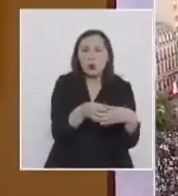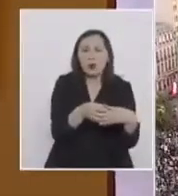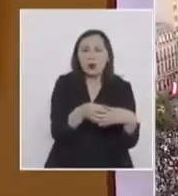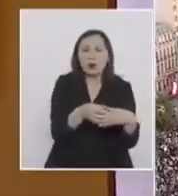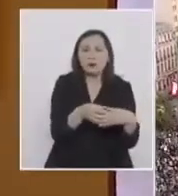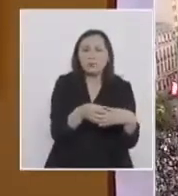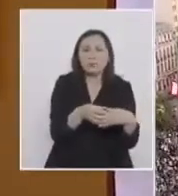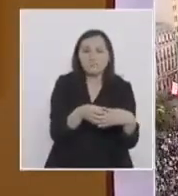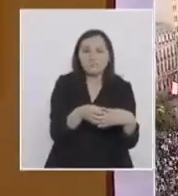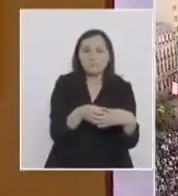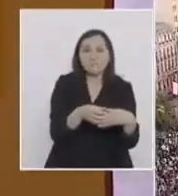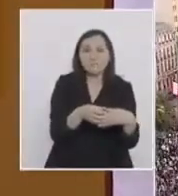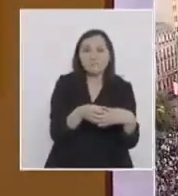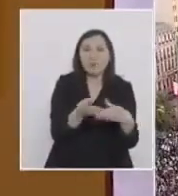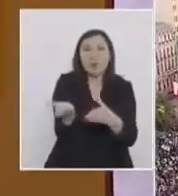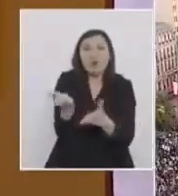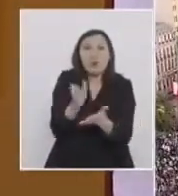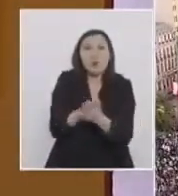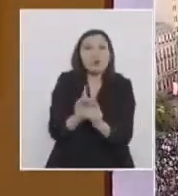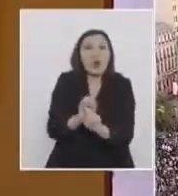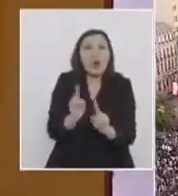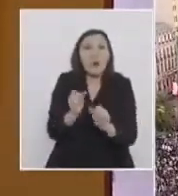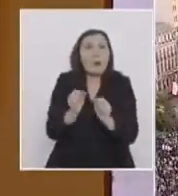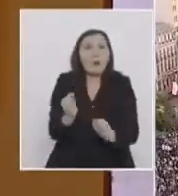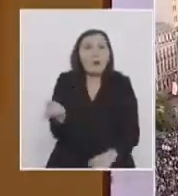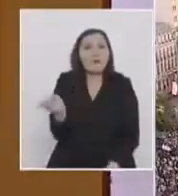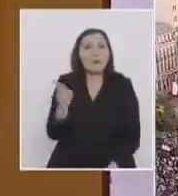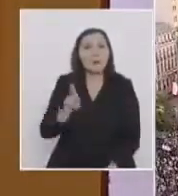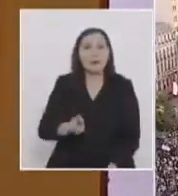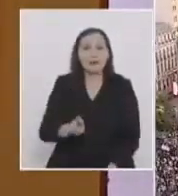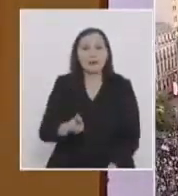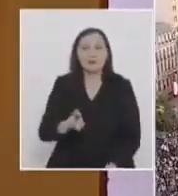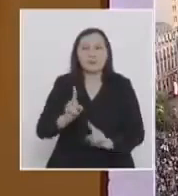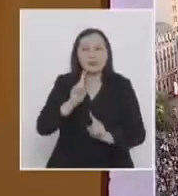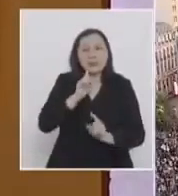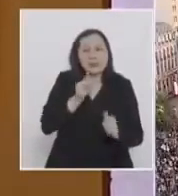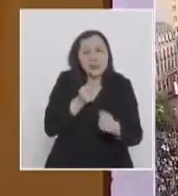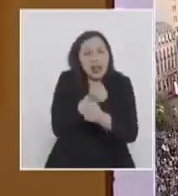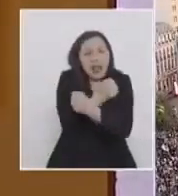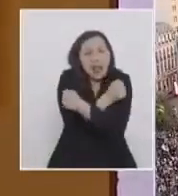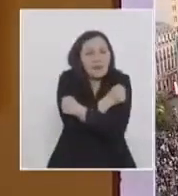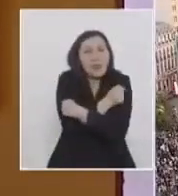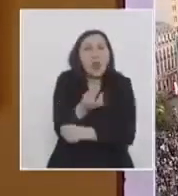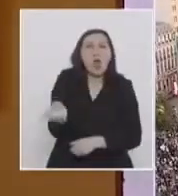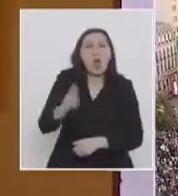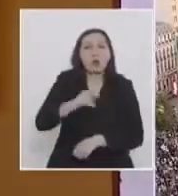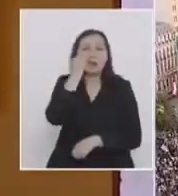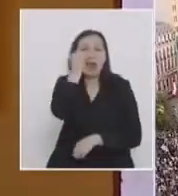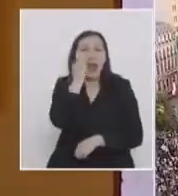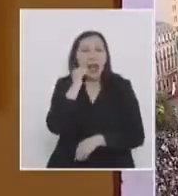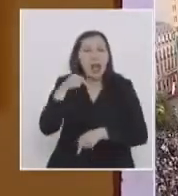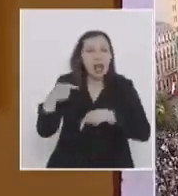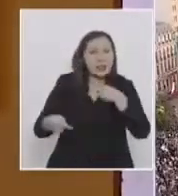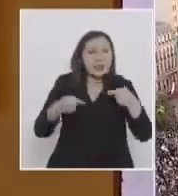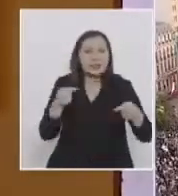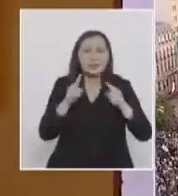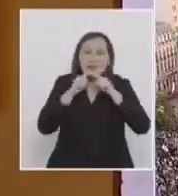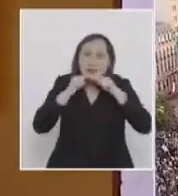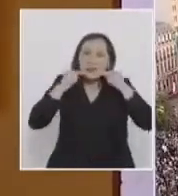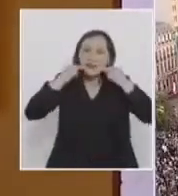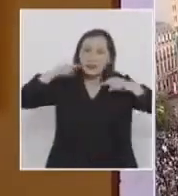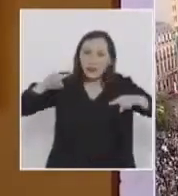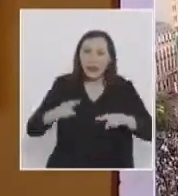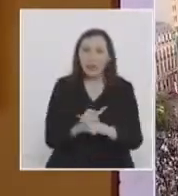por quien ha partido y no volverá. Tenemos que abrazarnos como sociedad, volver a querernos, volver a